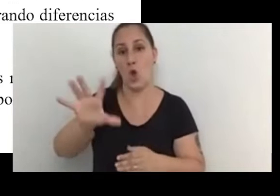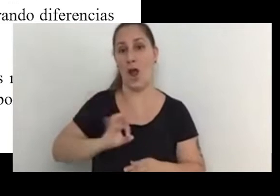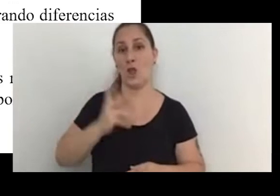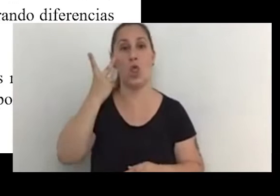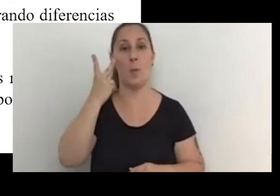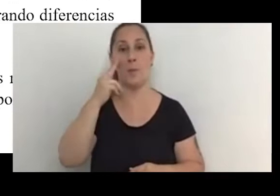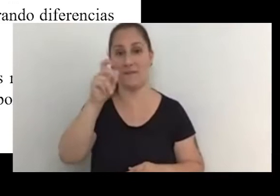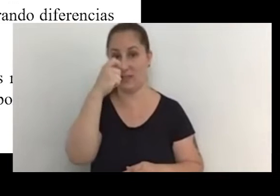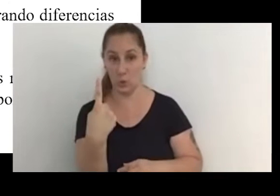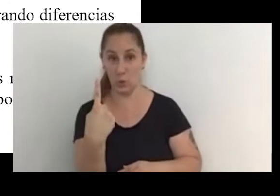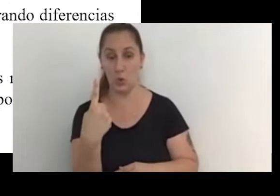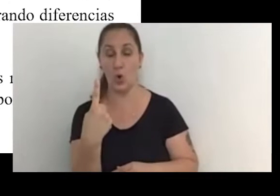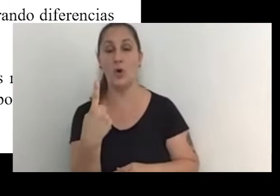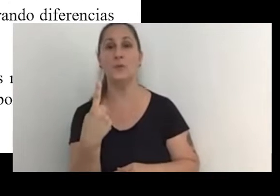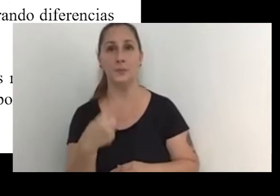2021, cuando la